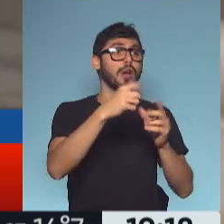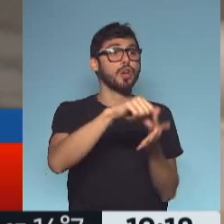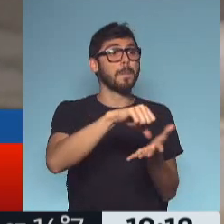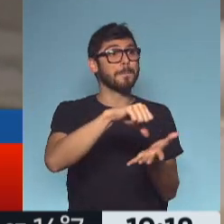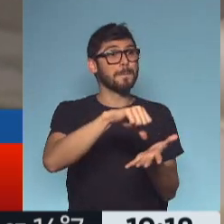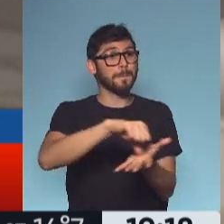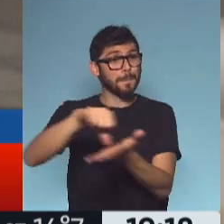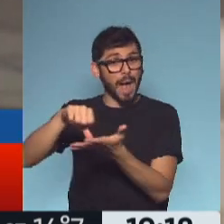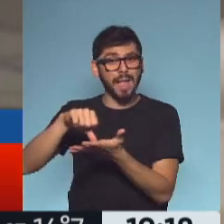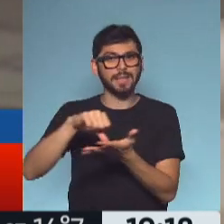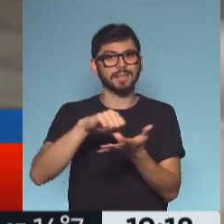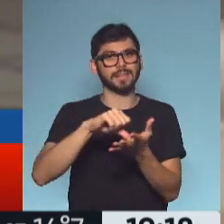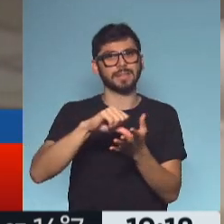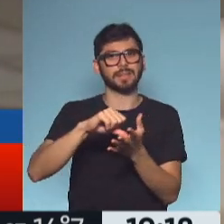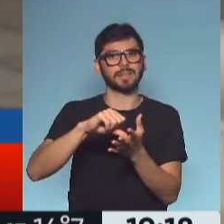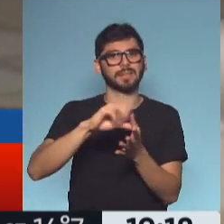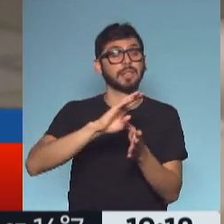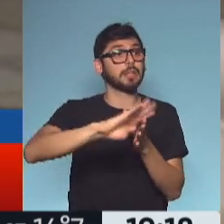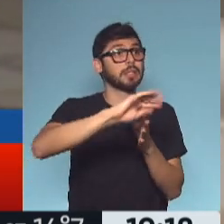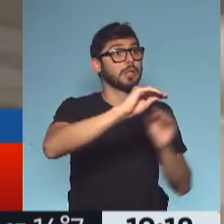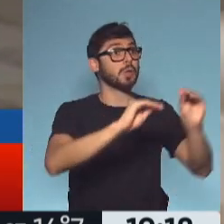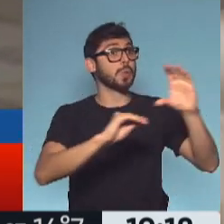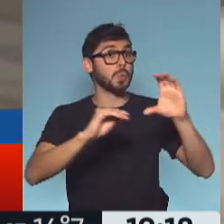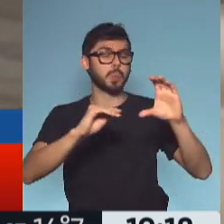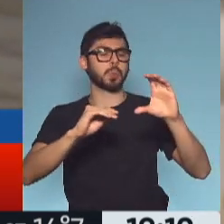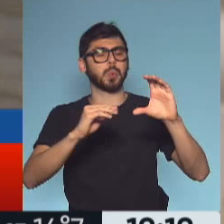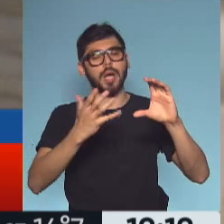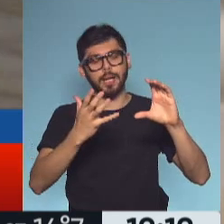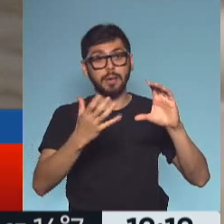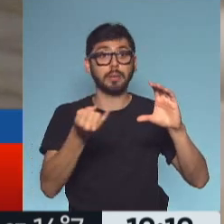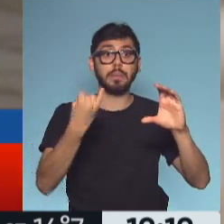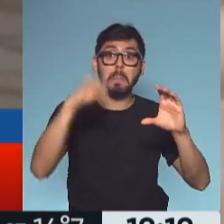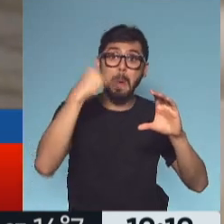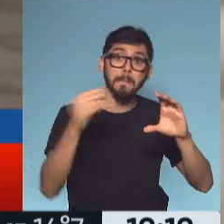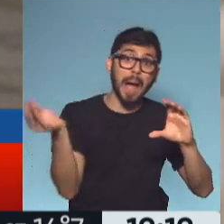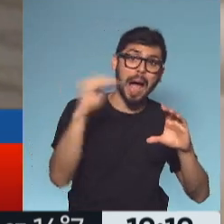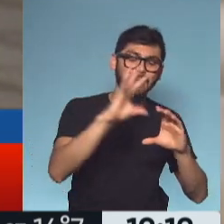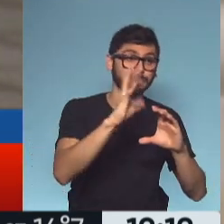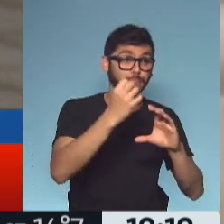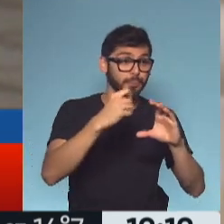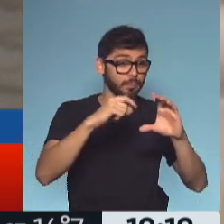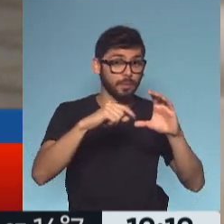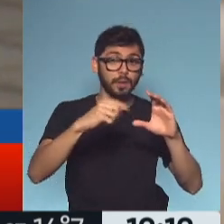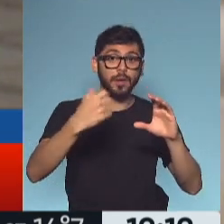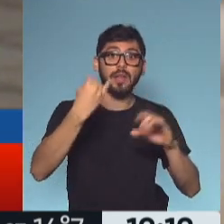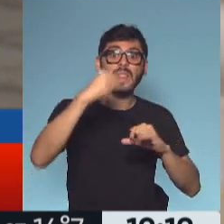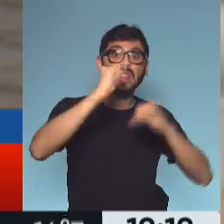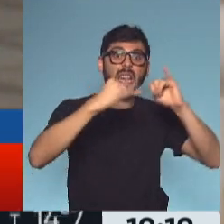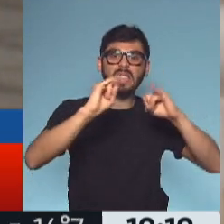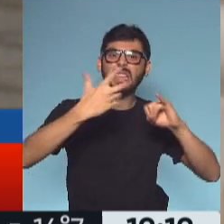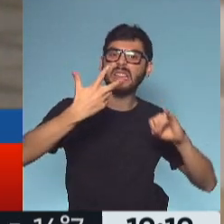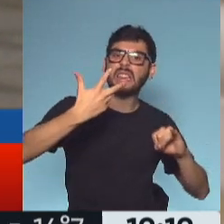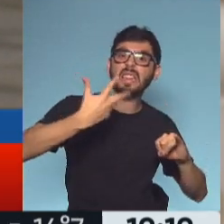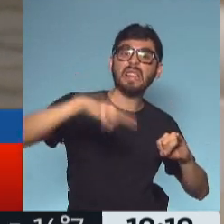países que se excedieron en el cupo crediticio, que objetivamente lo que hace es triplicar la tasa que se paga, que